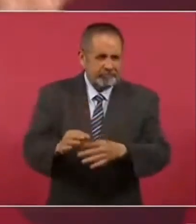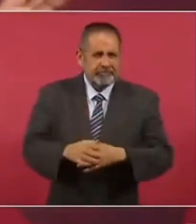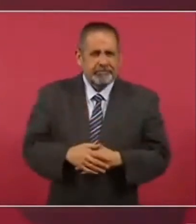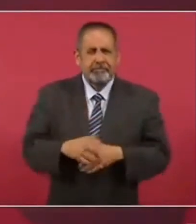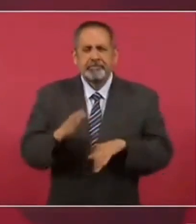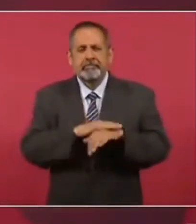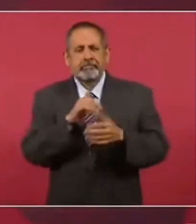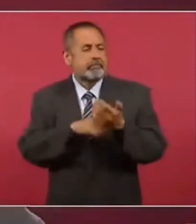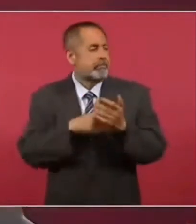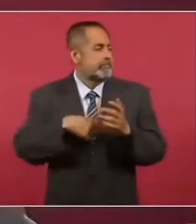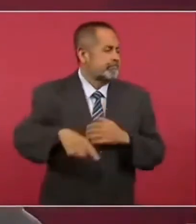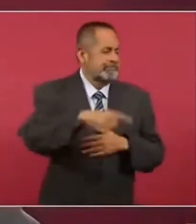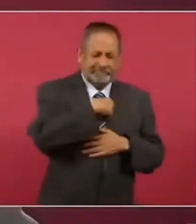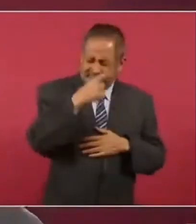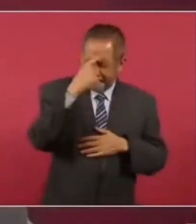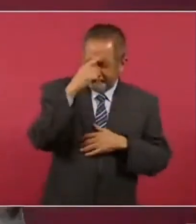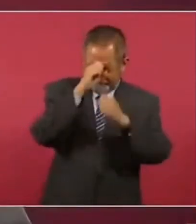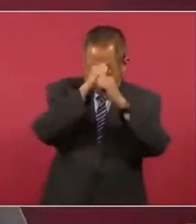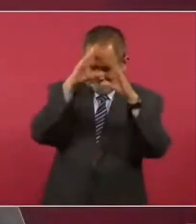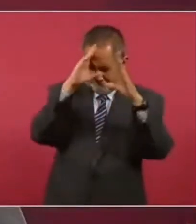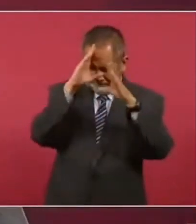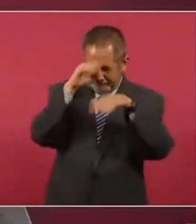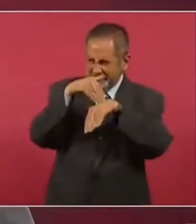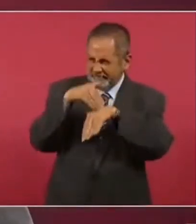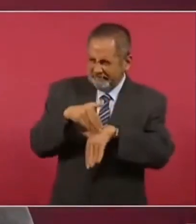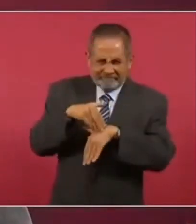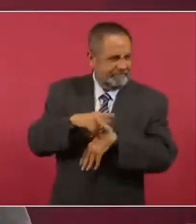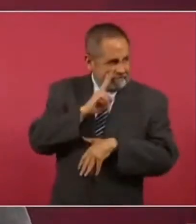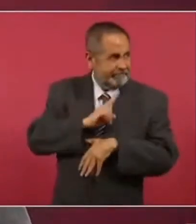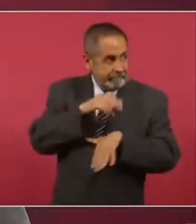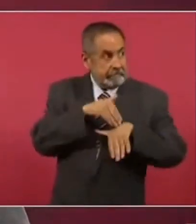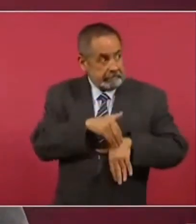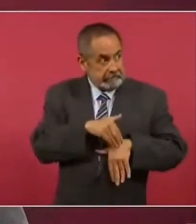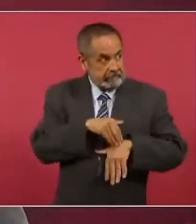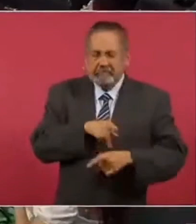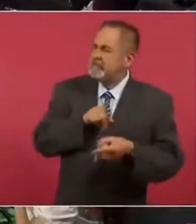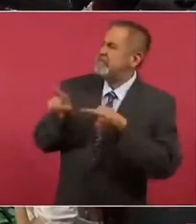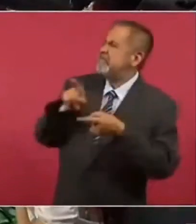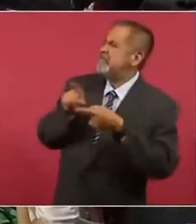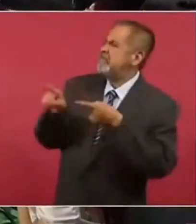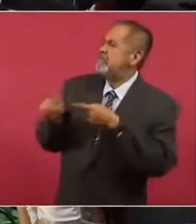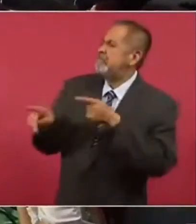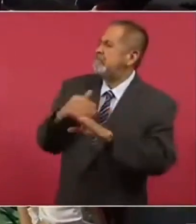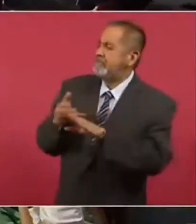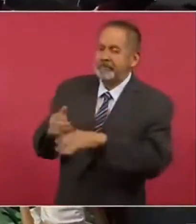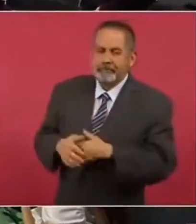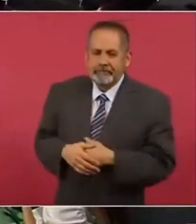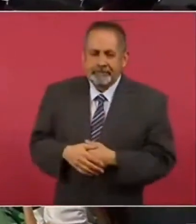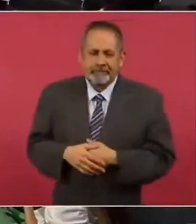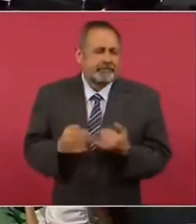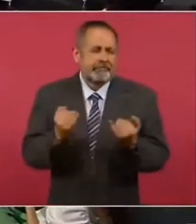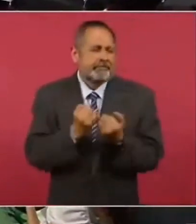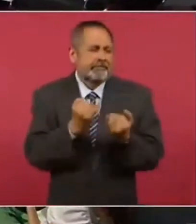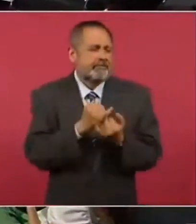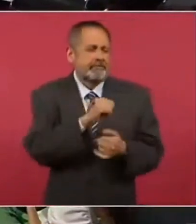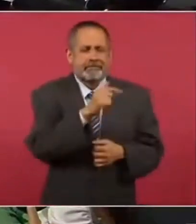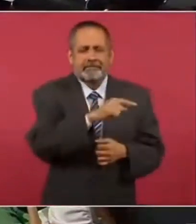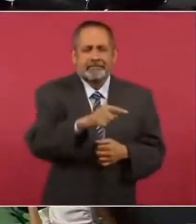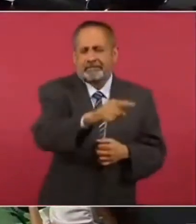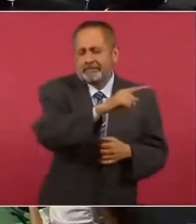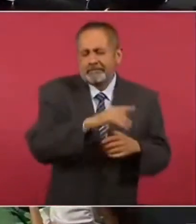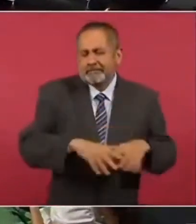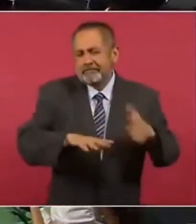ustedes traen este Consigna de atacarnos como otros medios